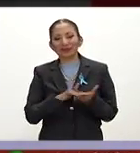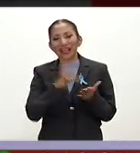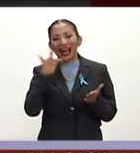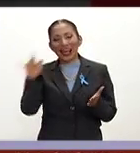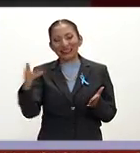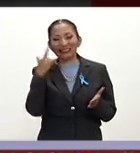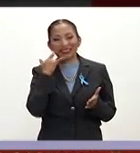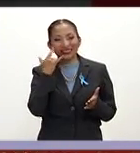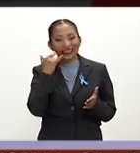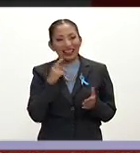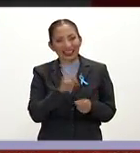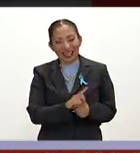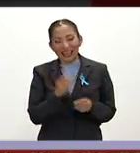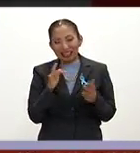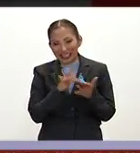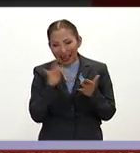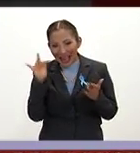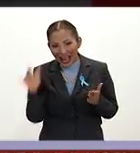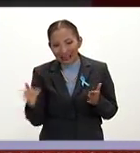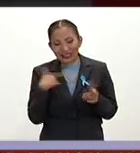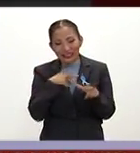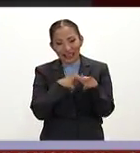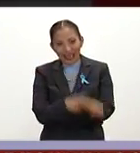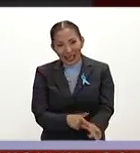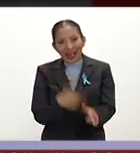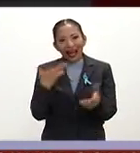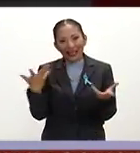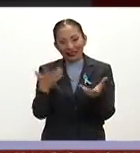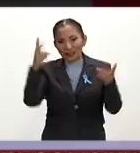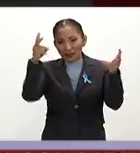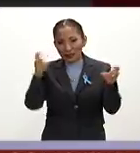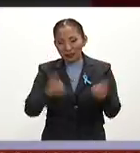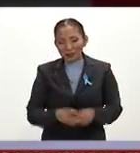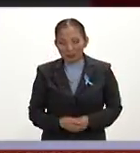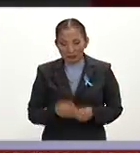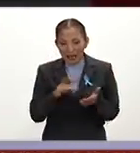Gracias, lindo día a todos y gracias por continuar manejando estos temas. Gracias, gracias.